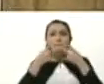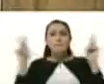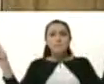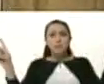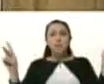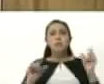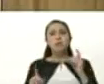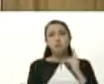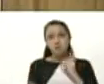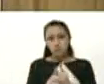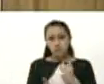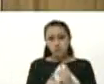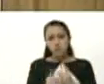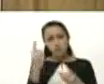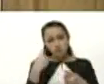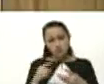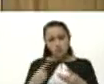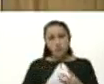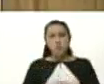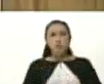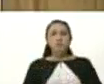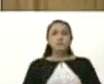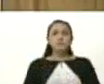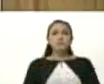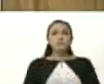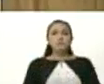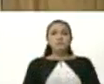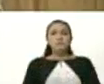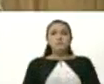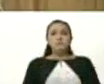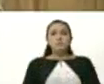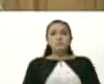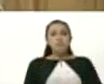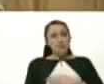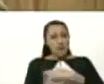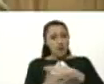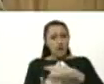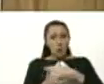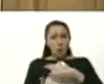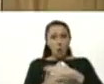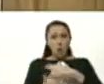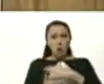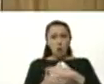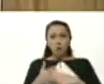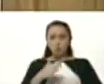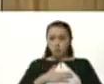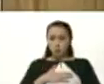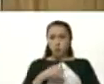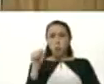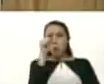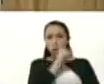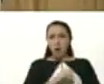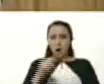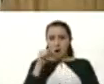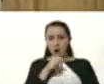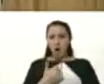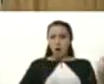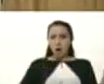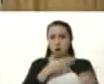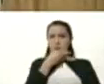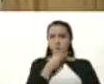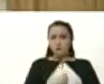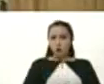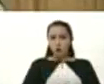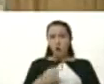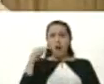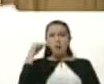comunicación social en las diferentes plataformas tecnológicas. Yo canto aguinaldo bajo el sol de oro de